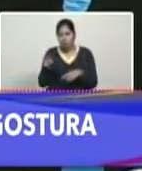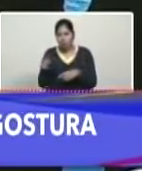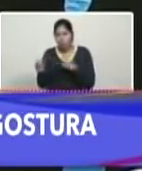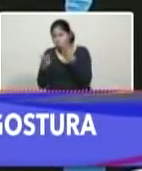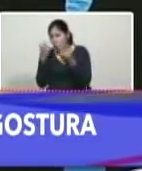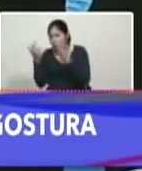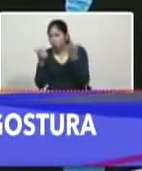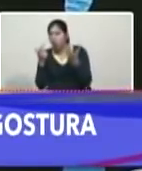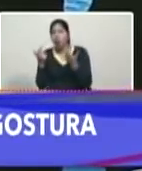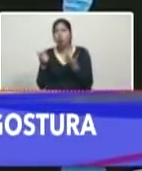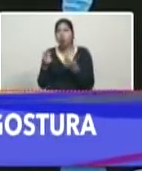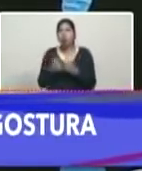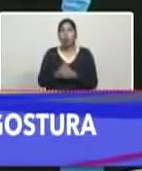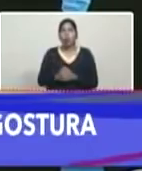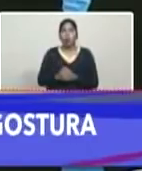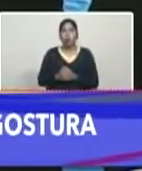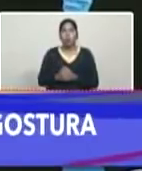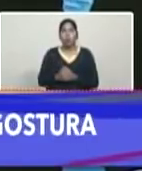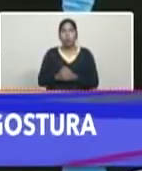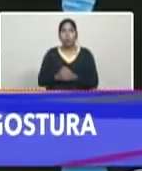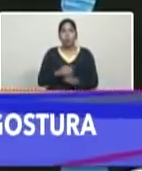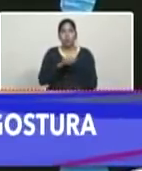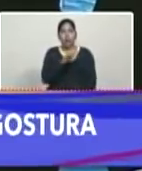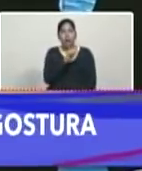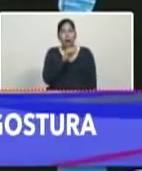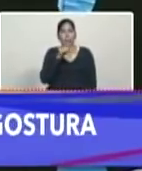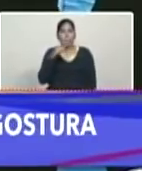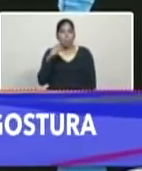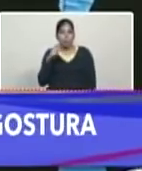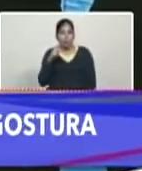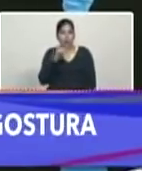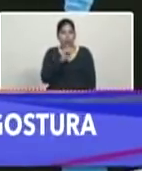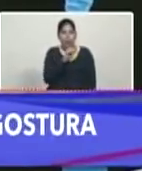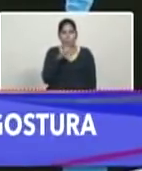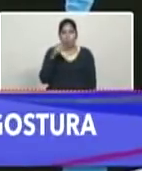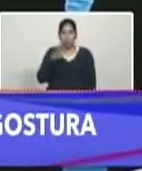la entrevista de la agencia AP, Associated Press.